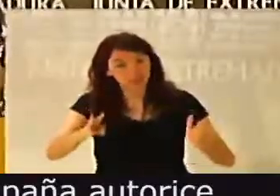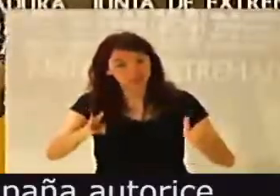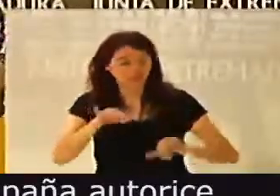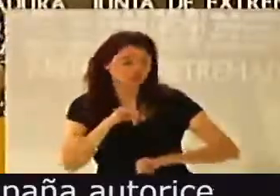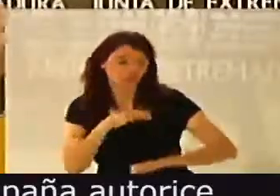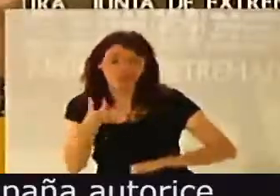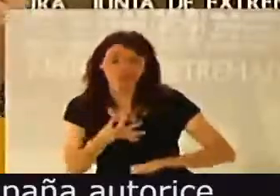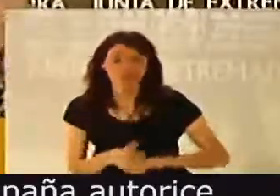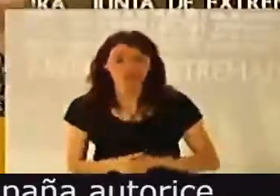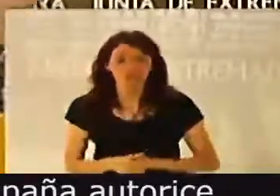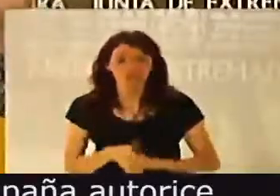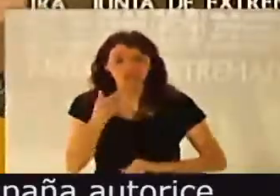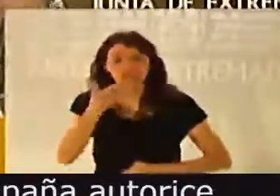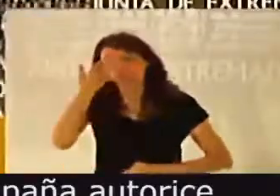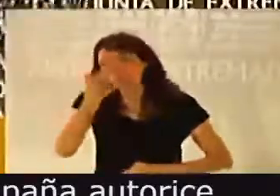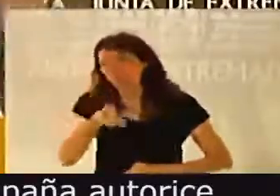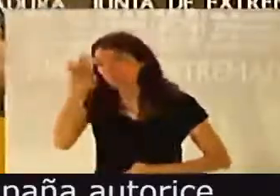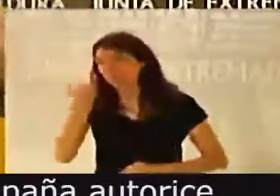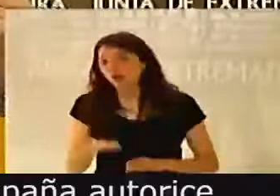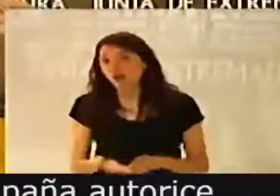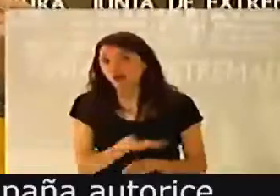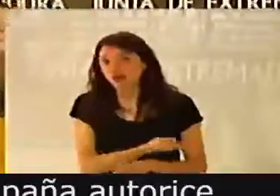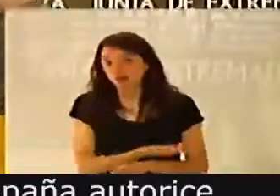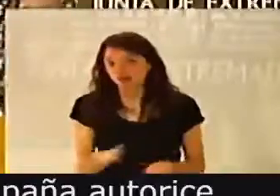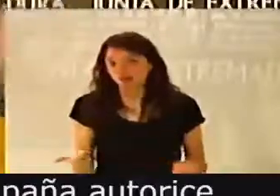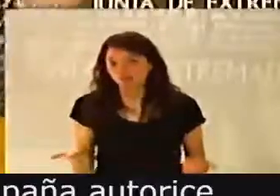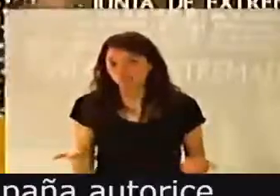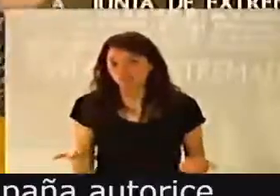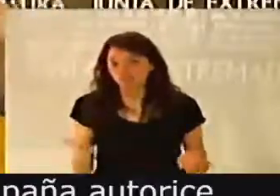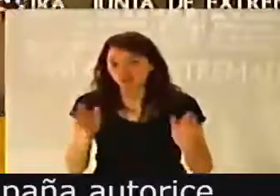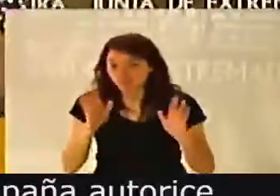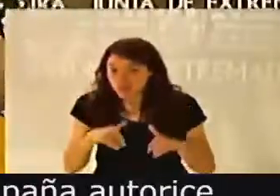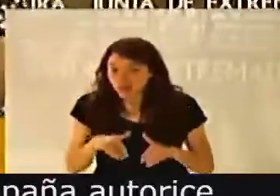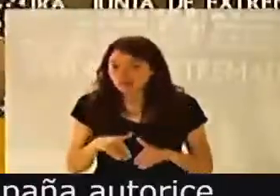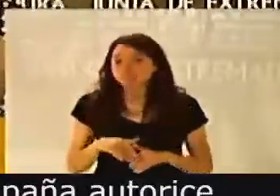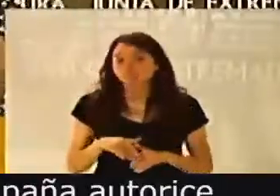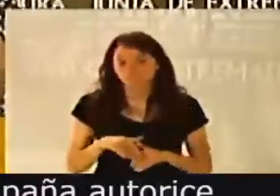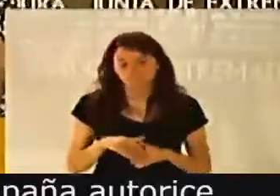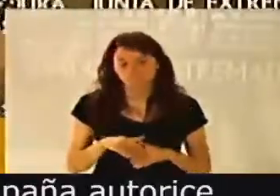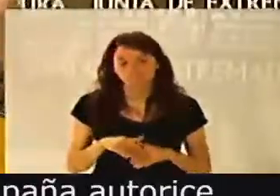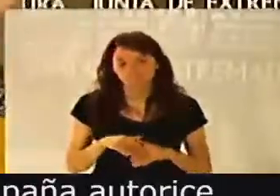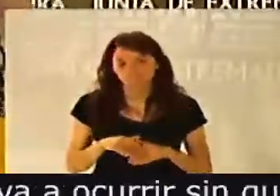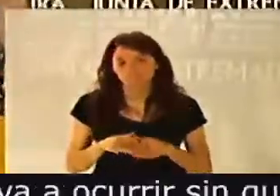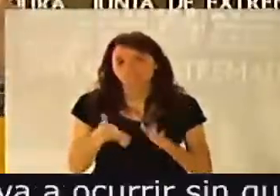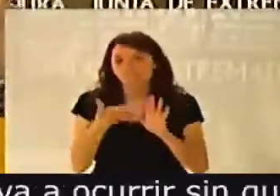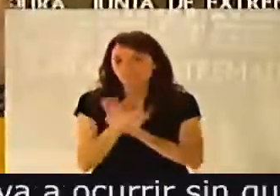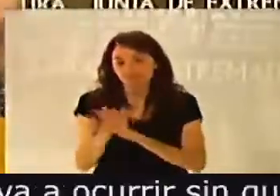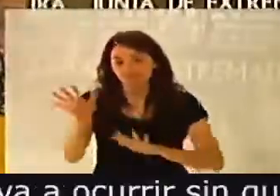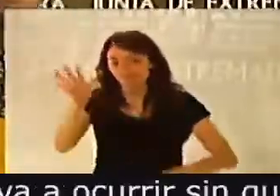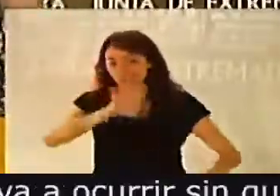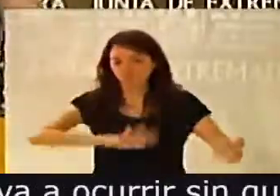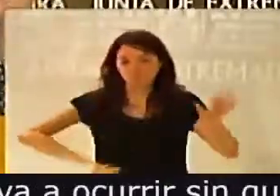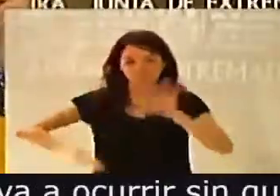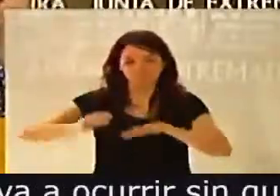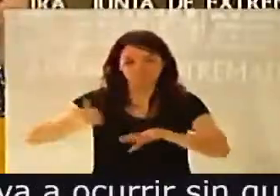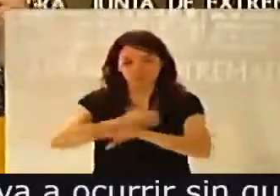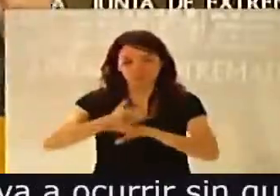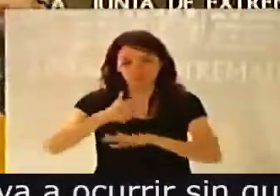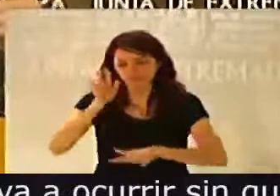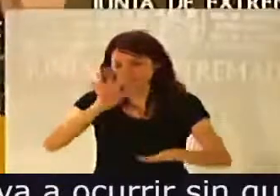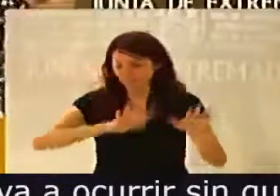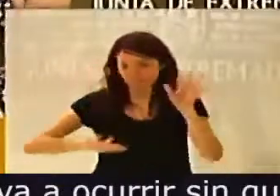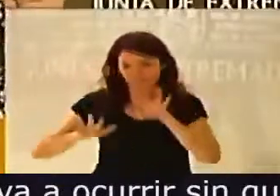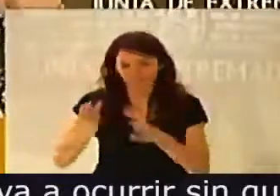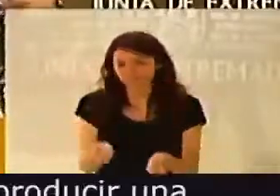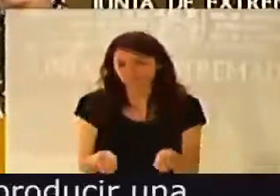ocurrir sin que eso sea ya una realidad, entonces sí es cuando vamos a producir una confusión a los ciudadanos. Y